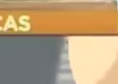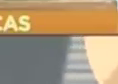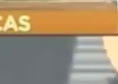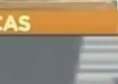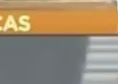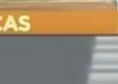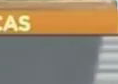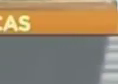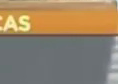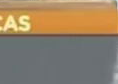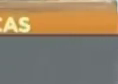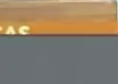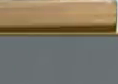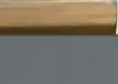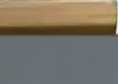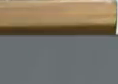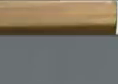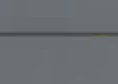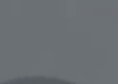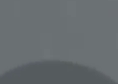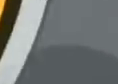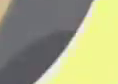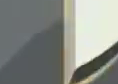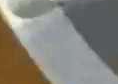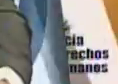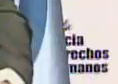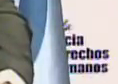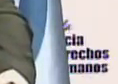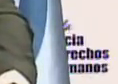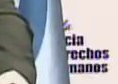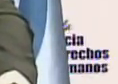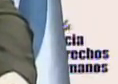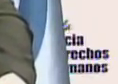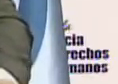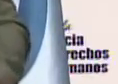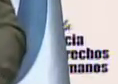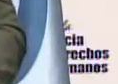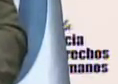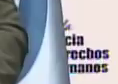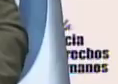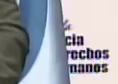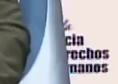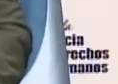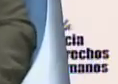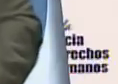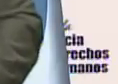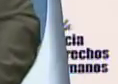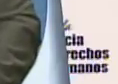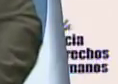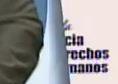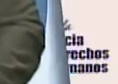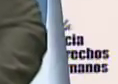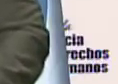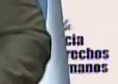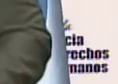saab ofrece importantes declaraciones sobre los últimos casos que adelanta el ministerio público escuchemos